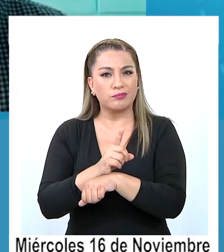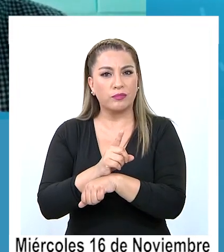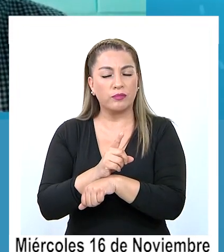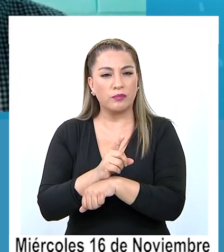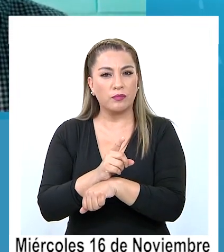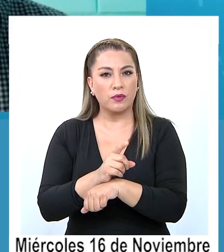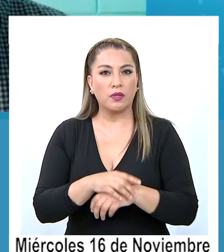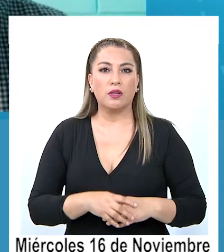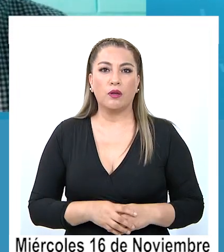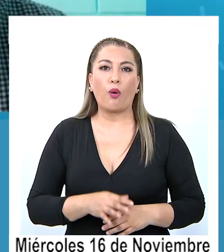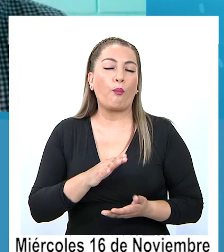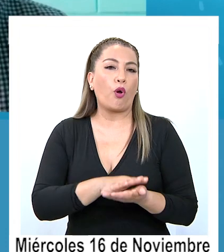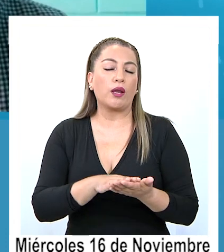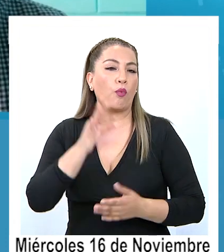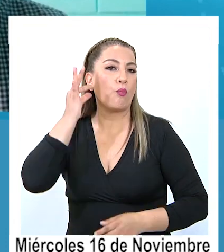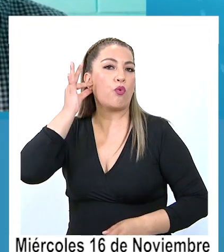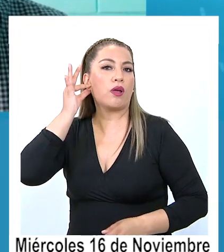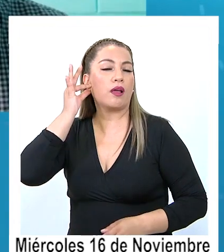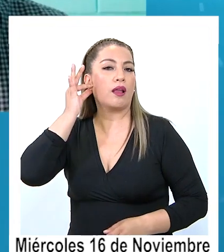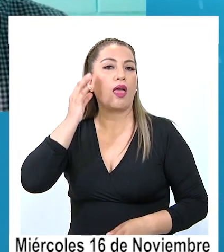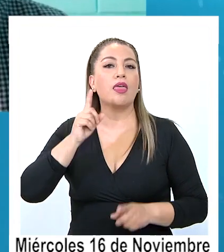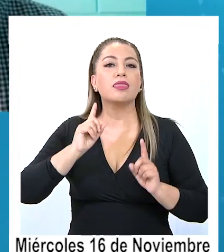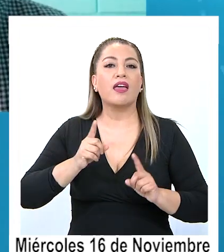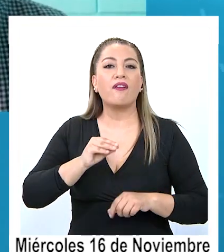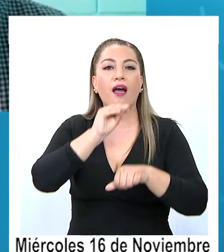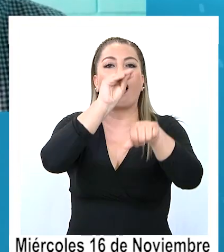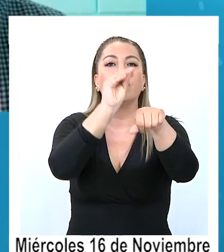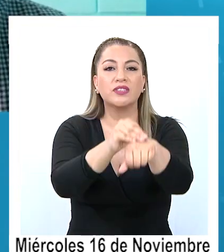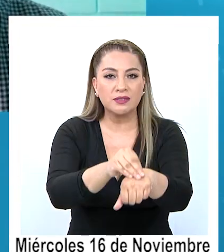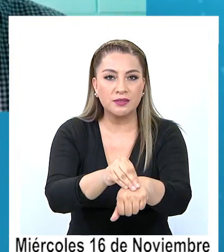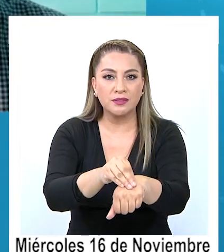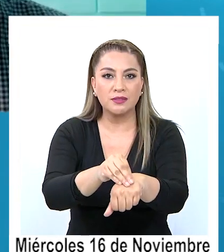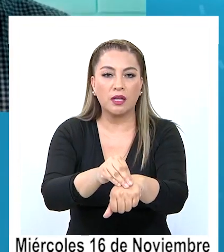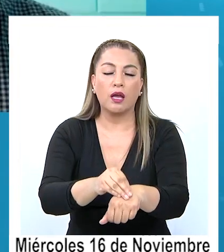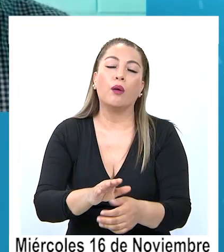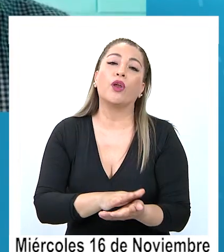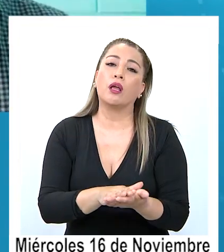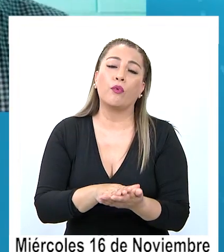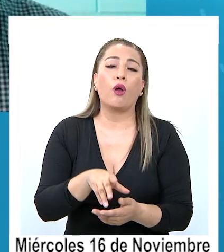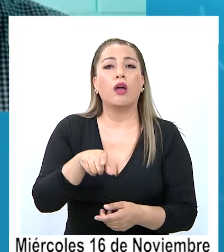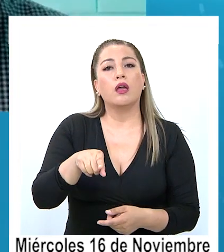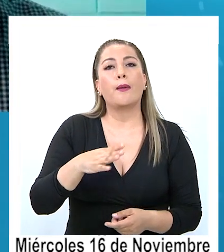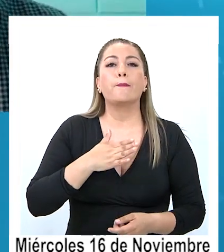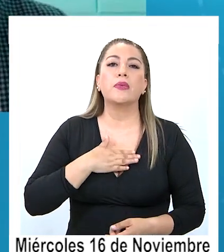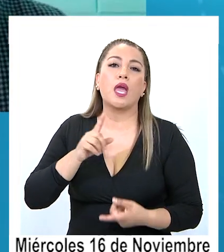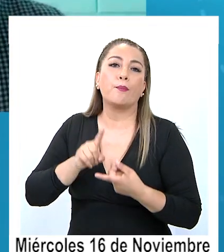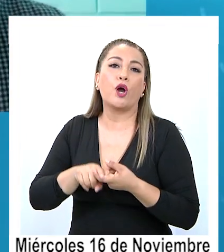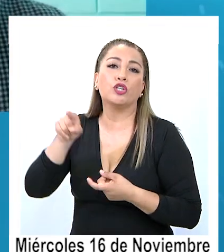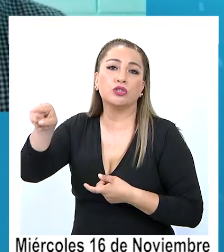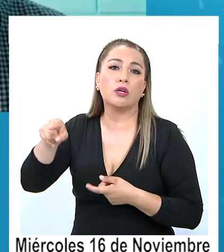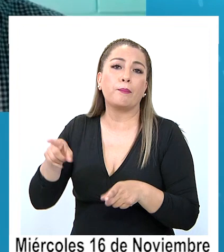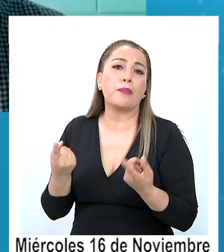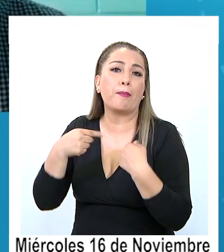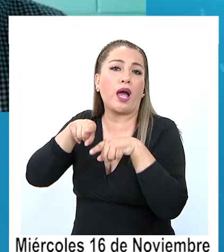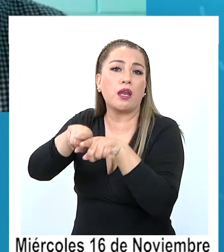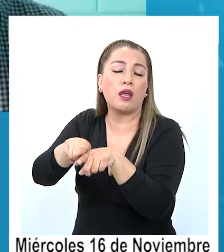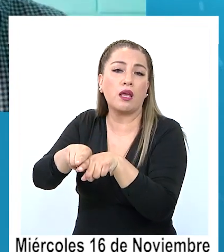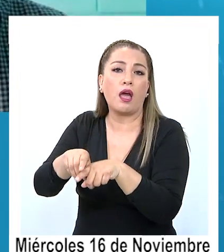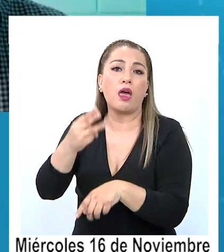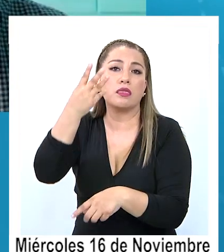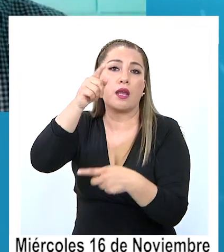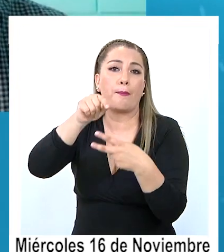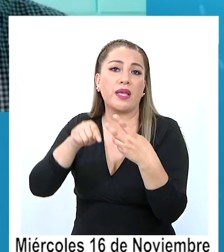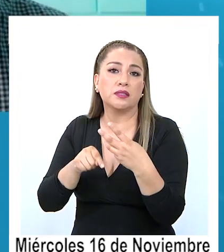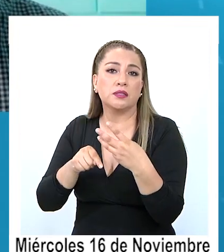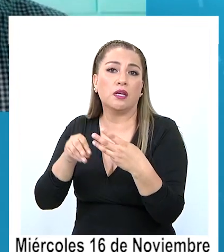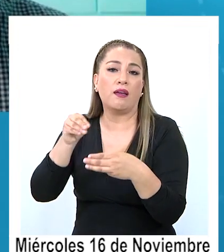digamos, en este caso, ¿cierto?, la demandante tiene que informar y tiene que avisar, mire, Mi esposo o mi pareja, qué sé yo, lleva